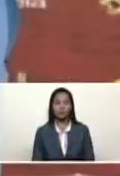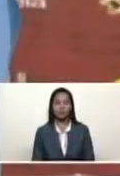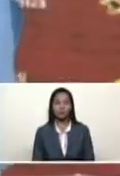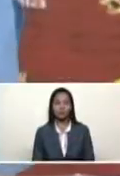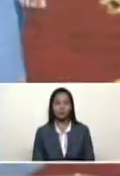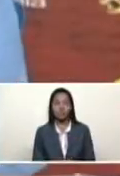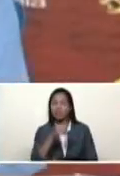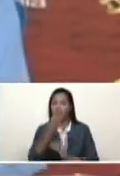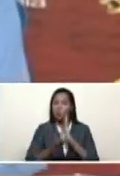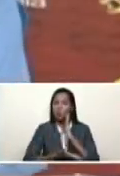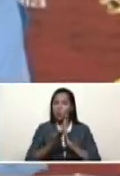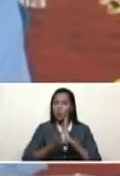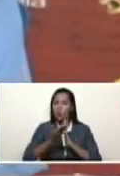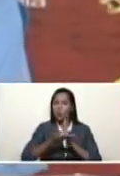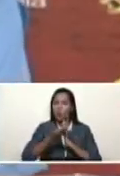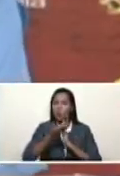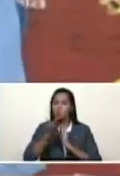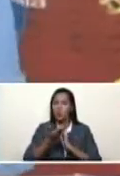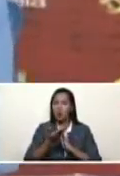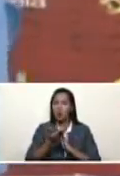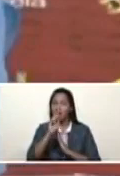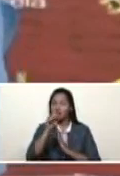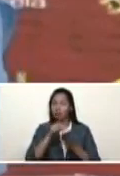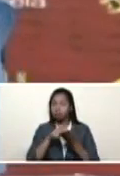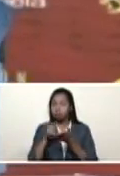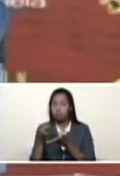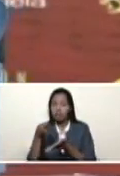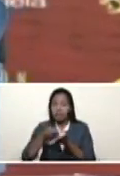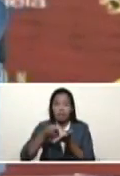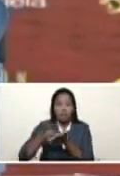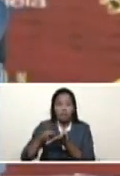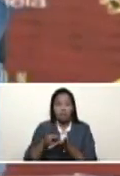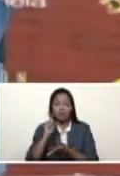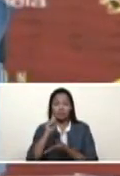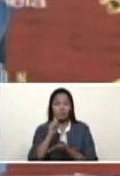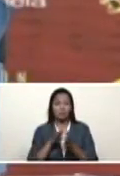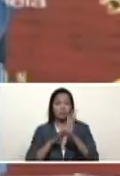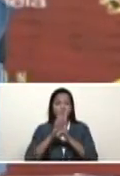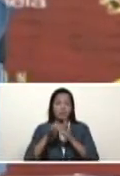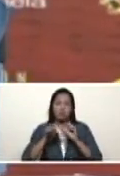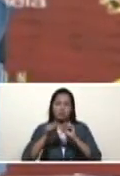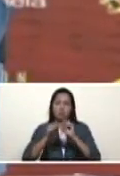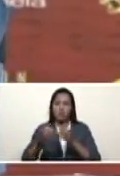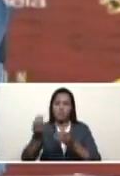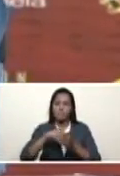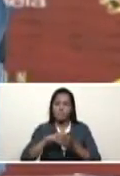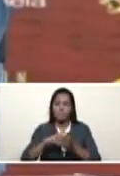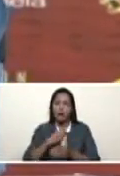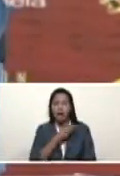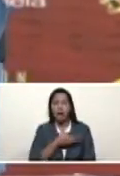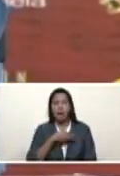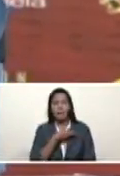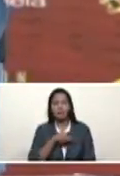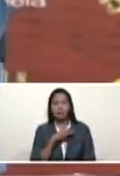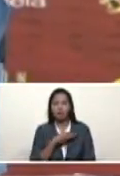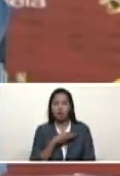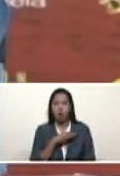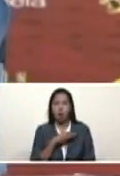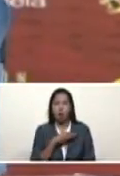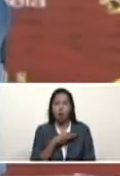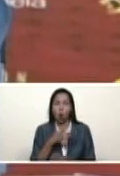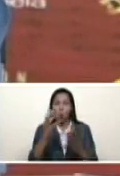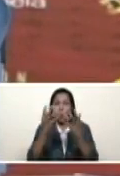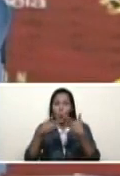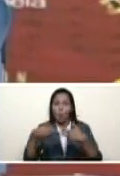Muy importante, los recursos necesarios para seguir avanzando en la misión Rivas